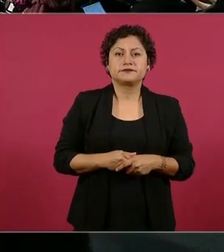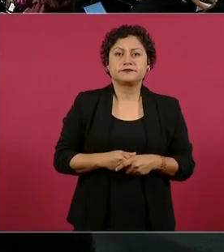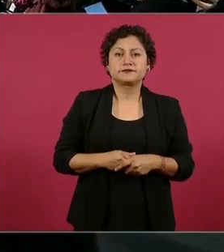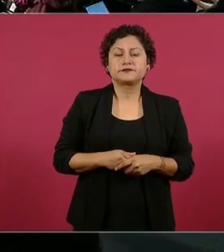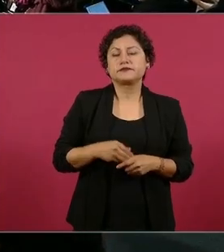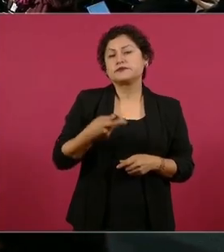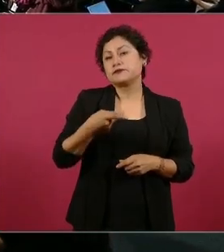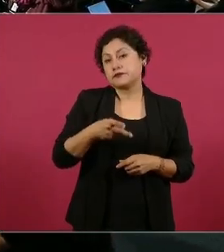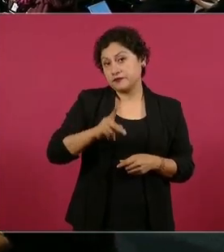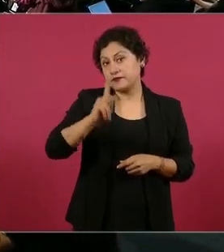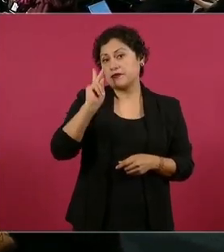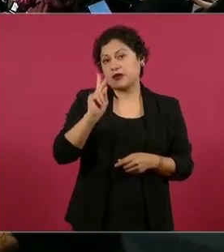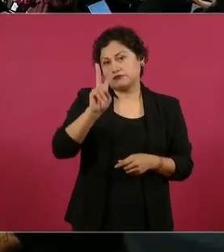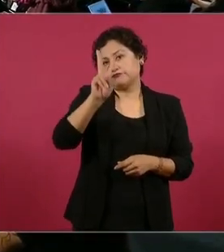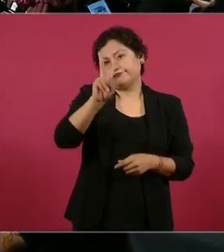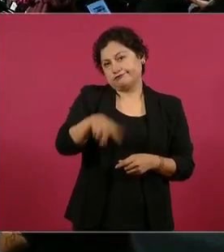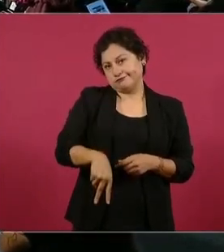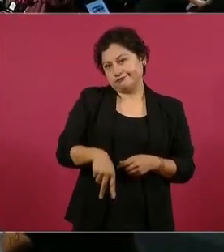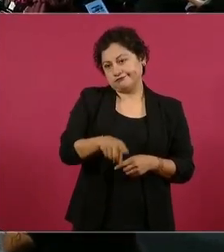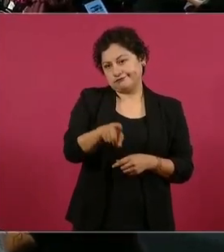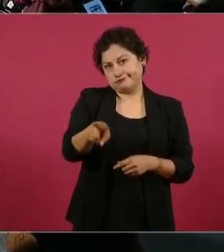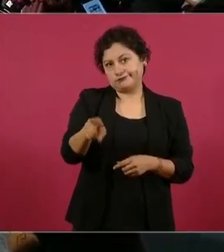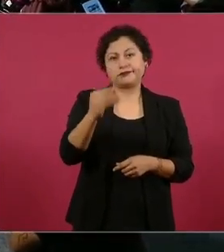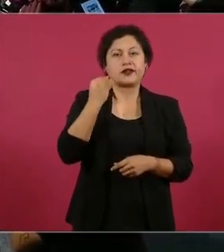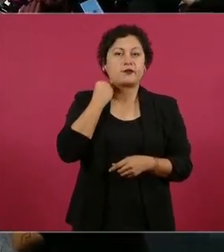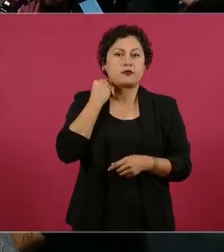están queriendo abusar